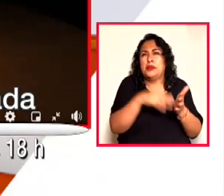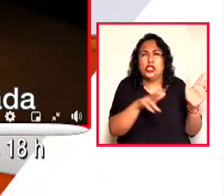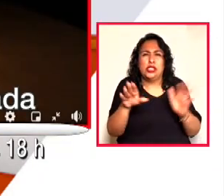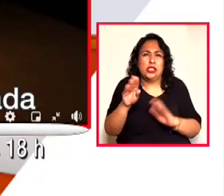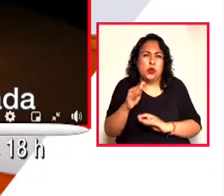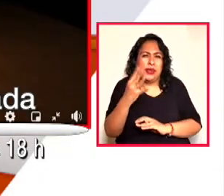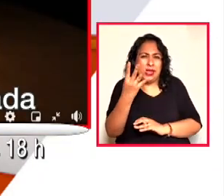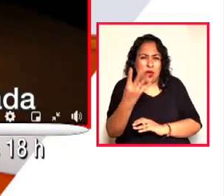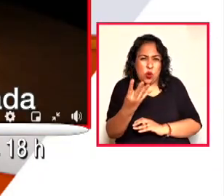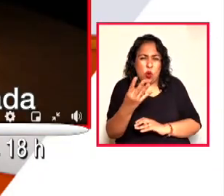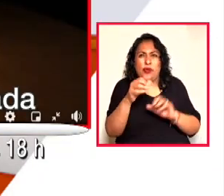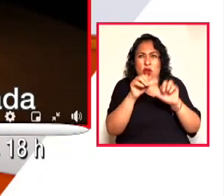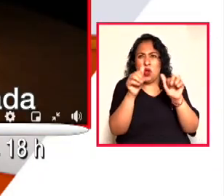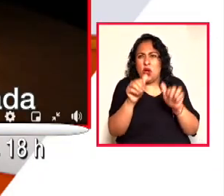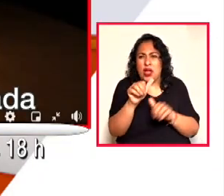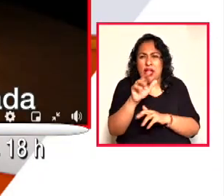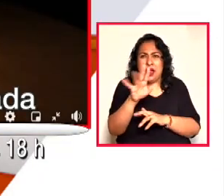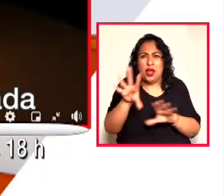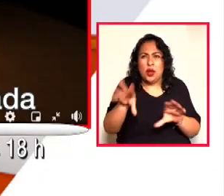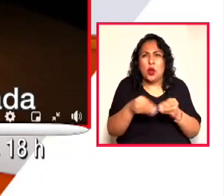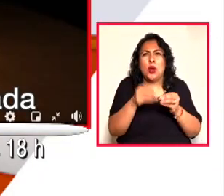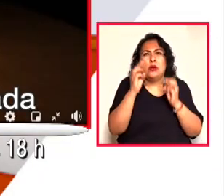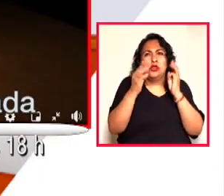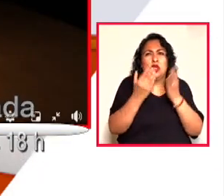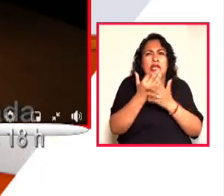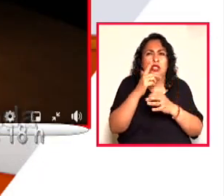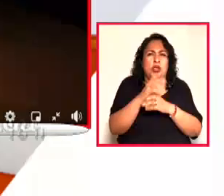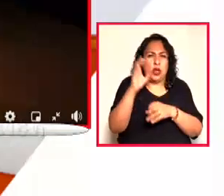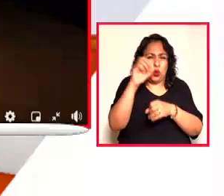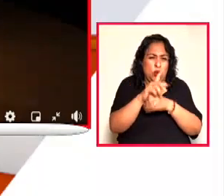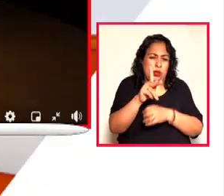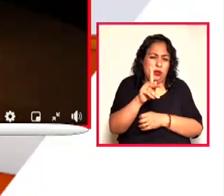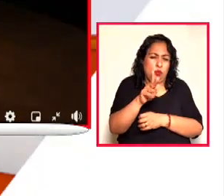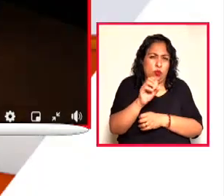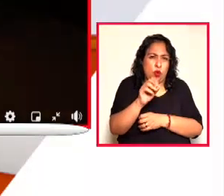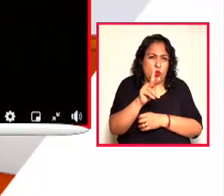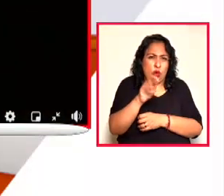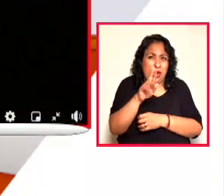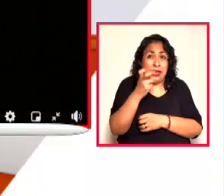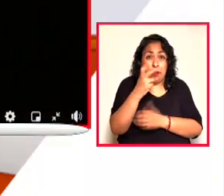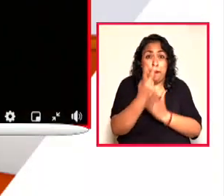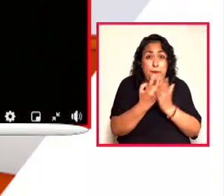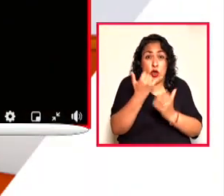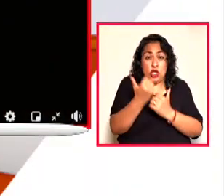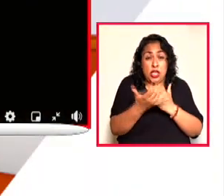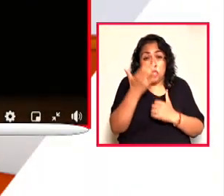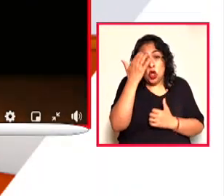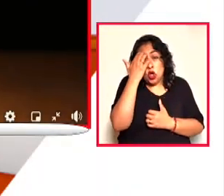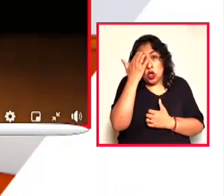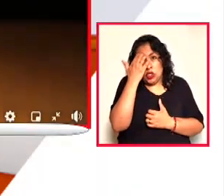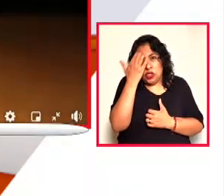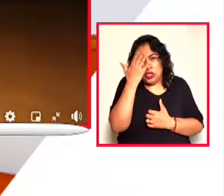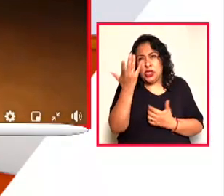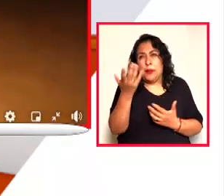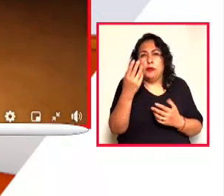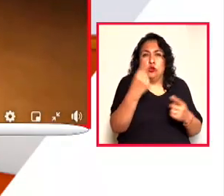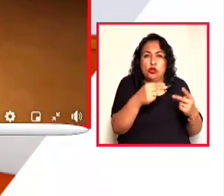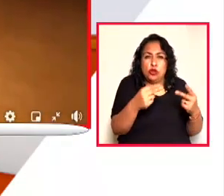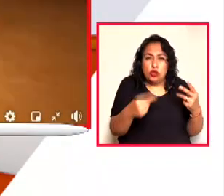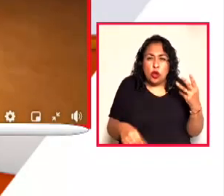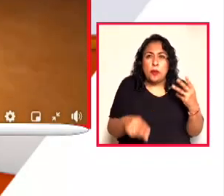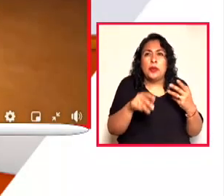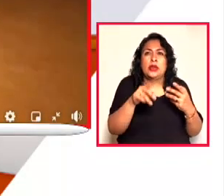obras que conforman la colección del Museo Nacional de Culturas Populares. Con este proyecto conoceremos los nombres de las y